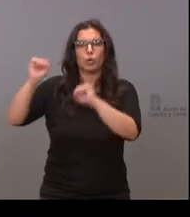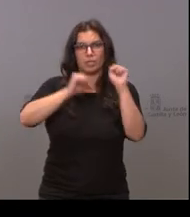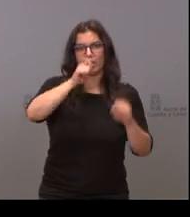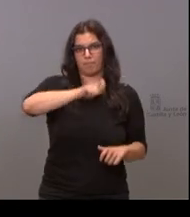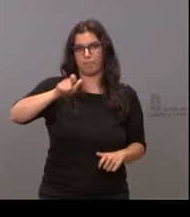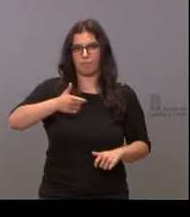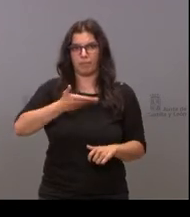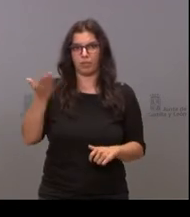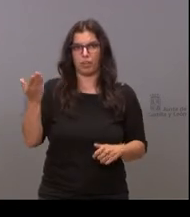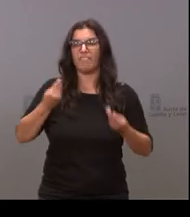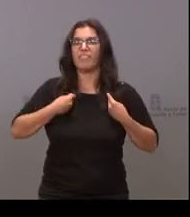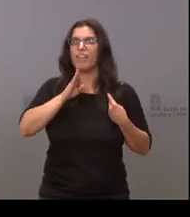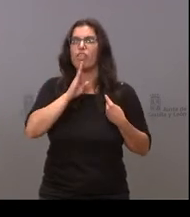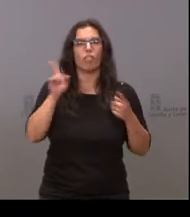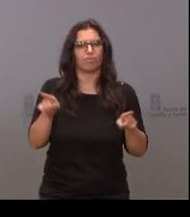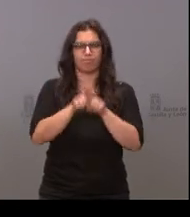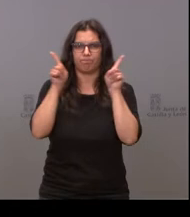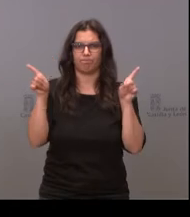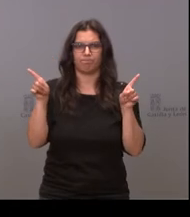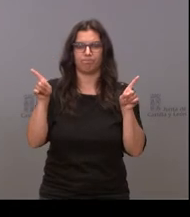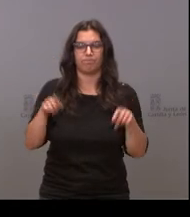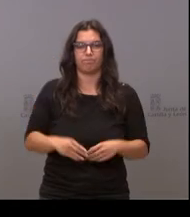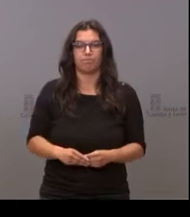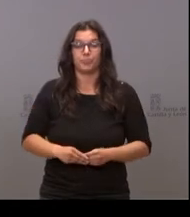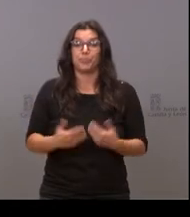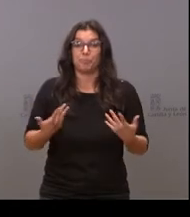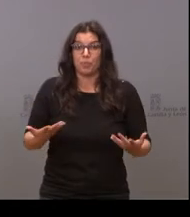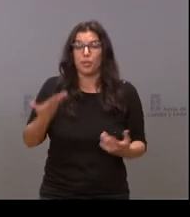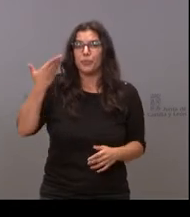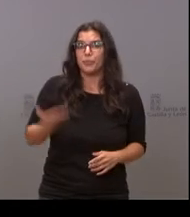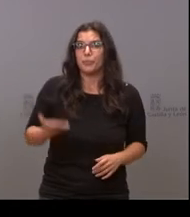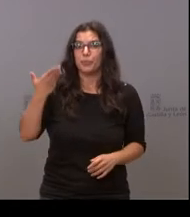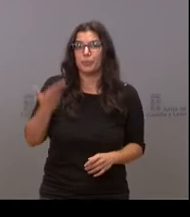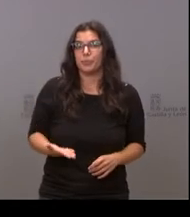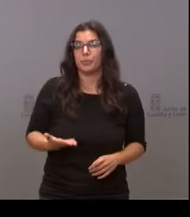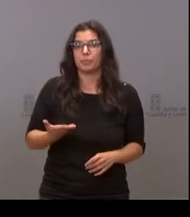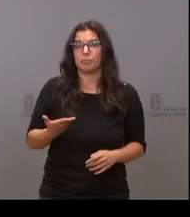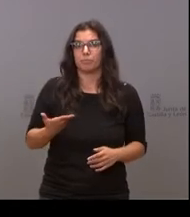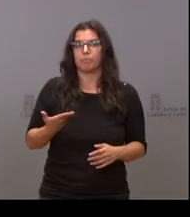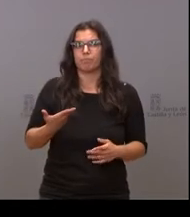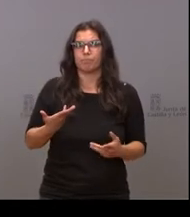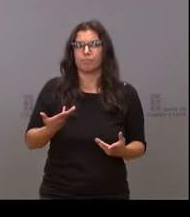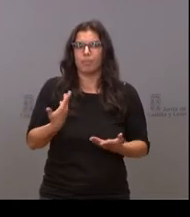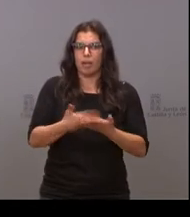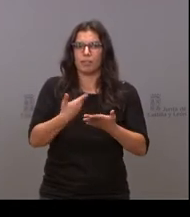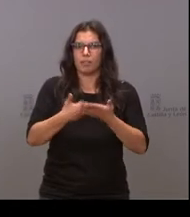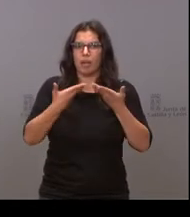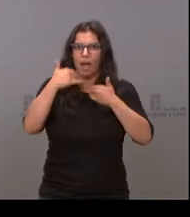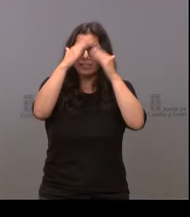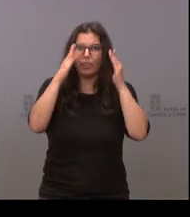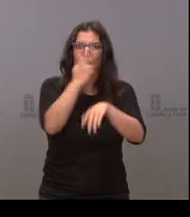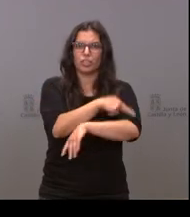vivan donde vivan y para eso es fundamental garantizar una asistencia sanitaria adecuada